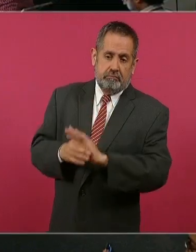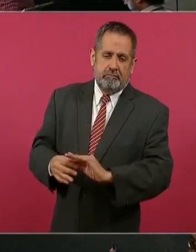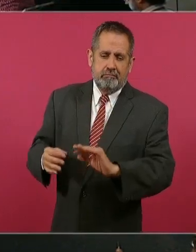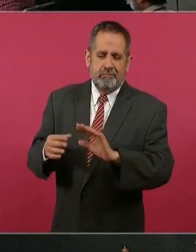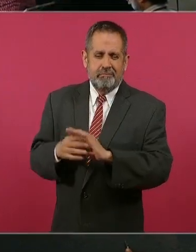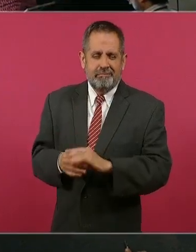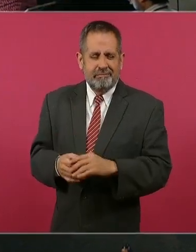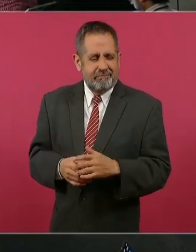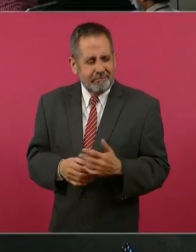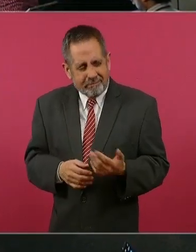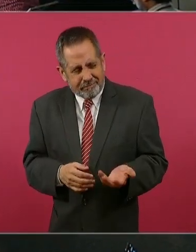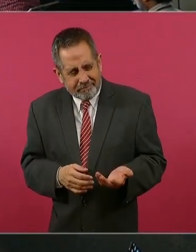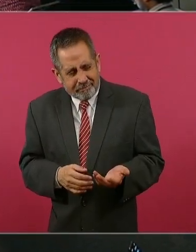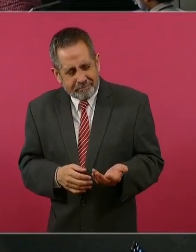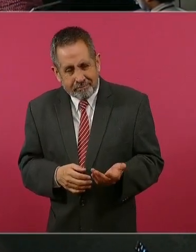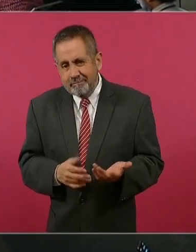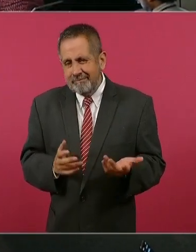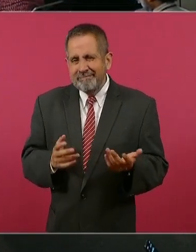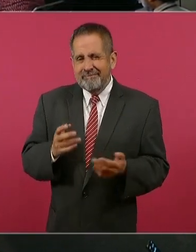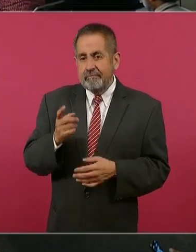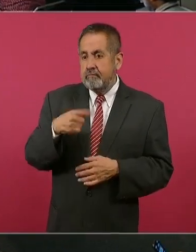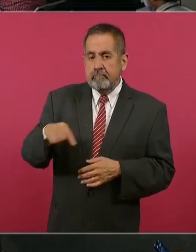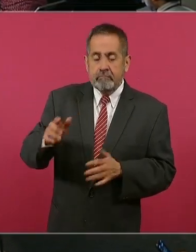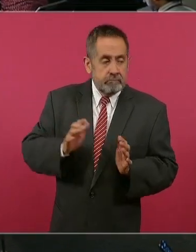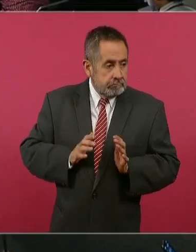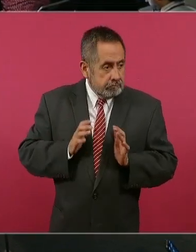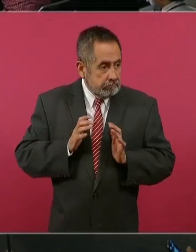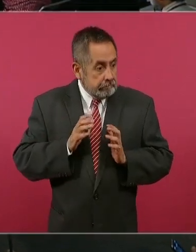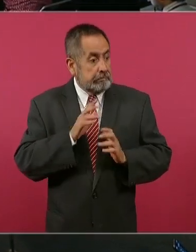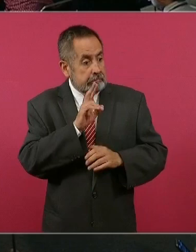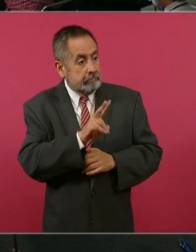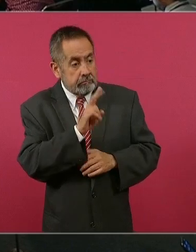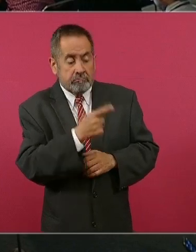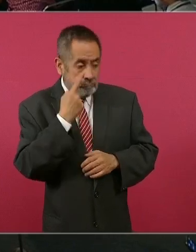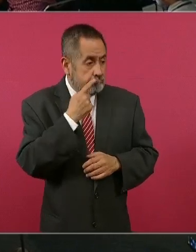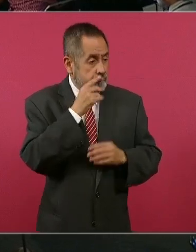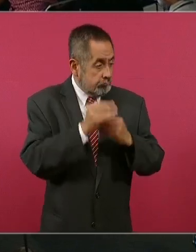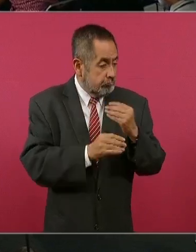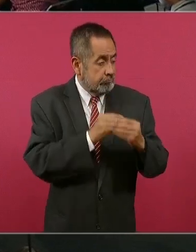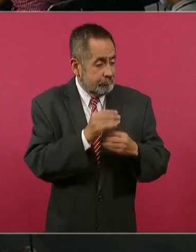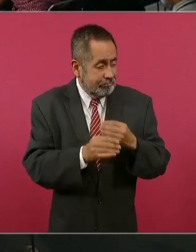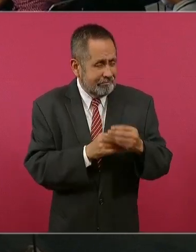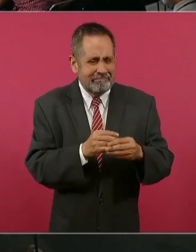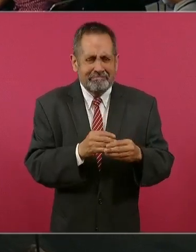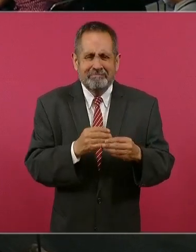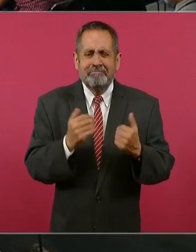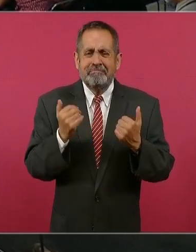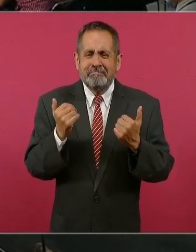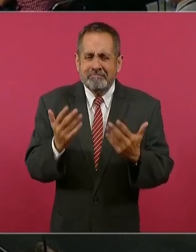Entonces, por eso tampoco hay que enfrascarse en discusiones,